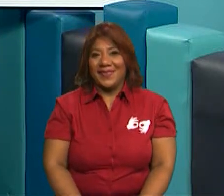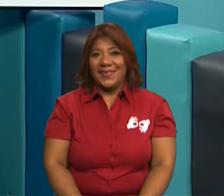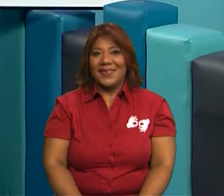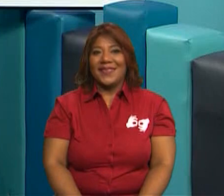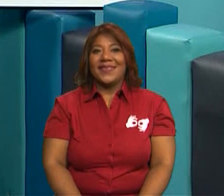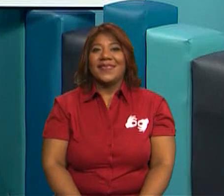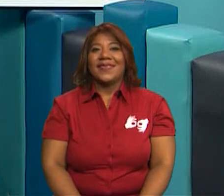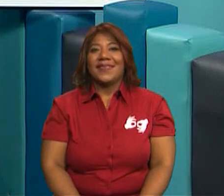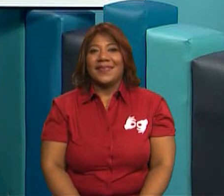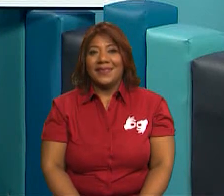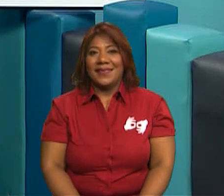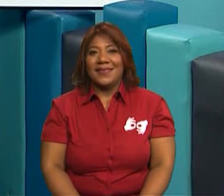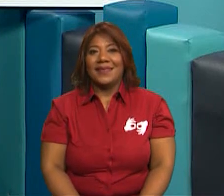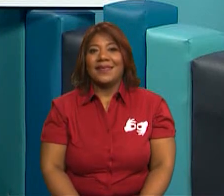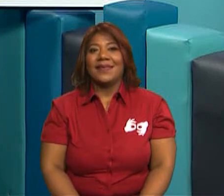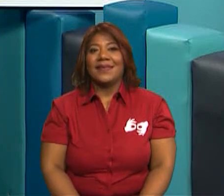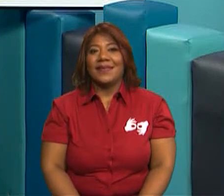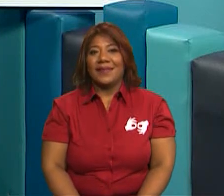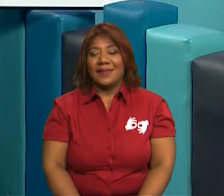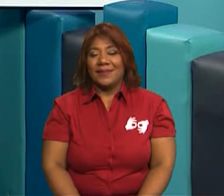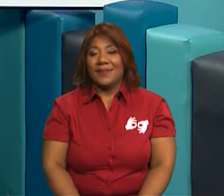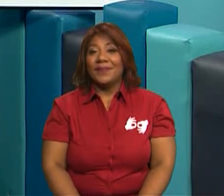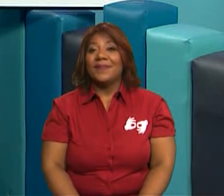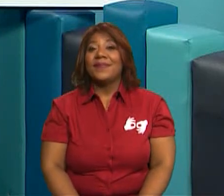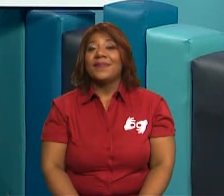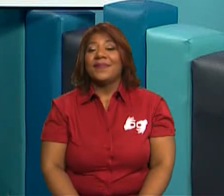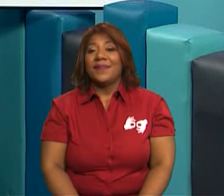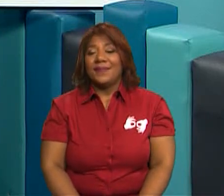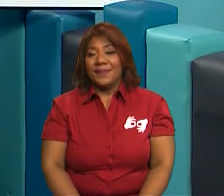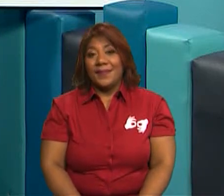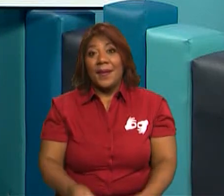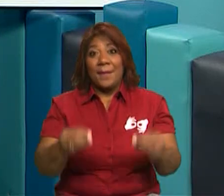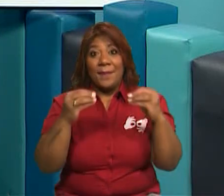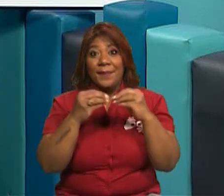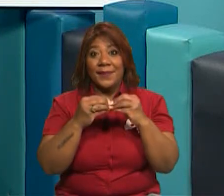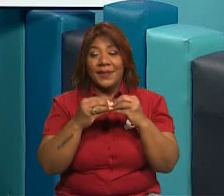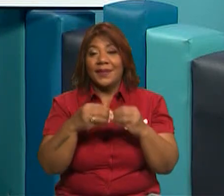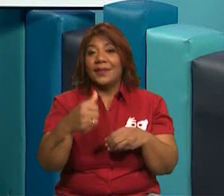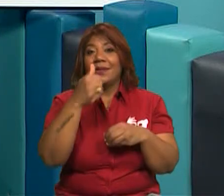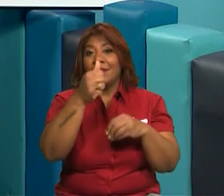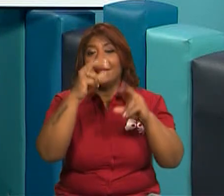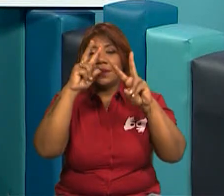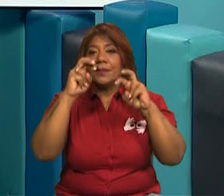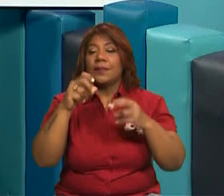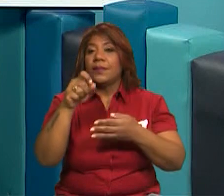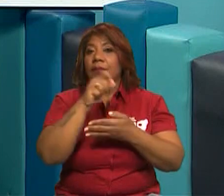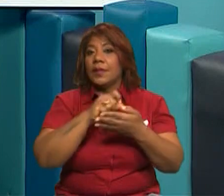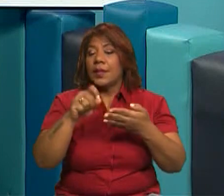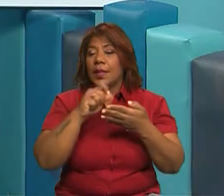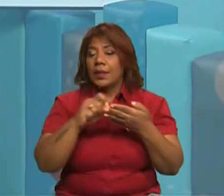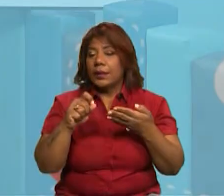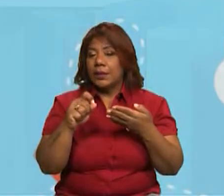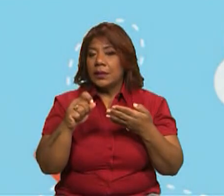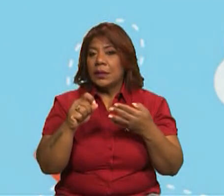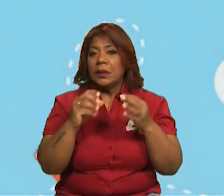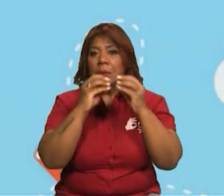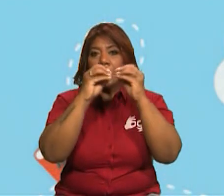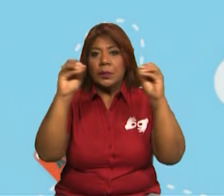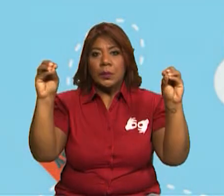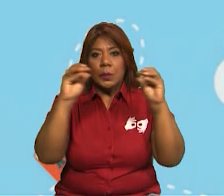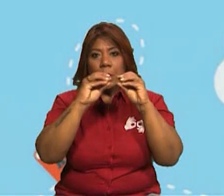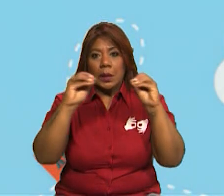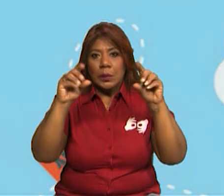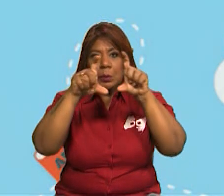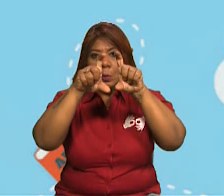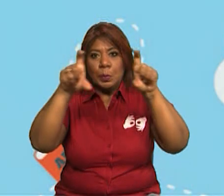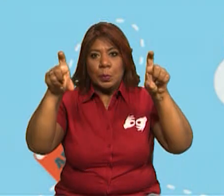evaluando. Entonces, seguimos con la autoevaluación. Escribo con coherencia párrafos sencillos.